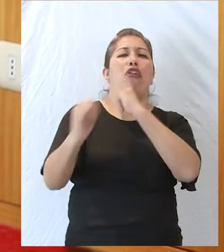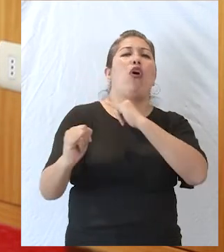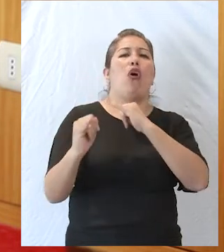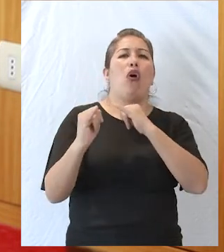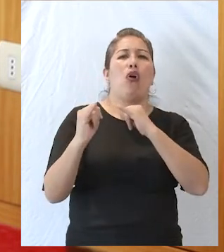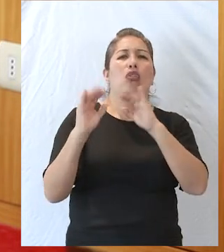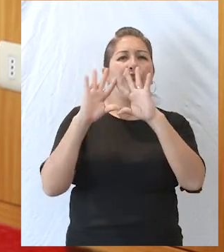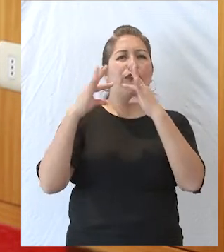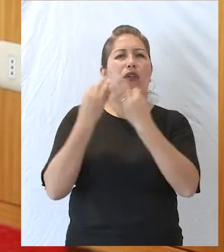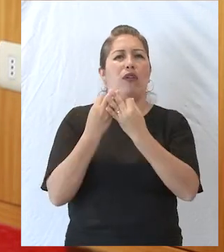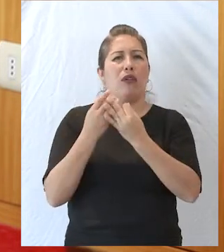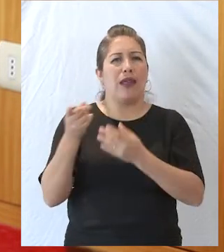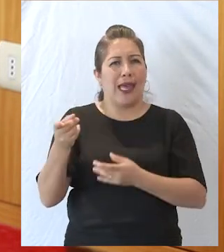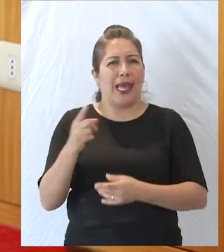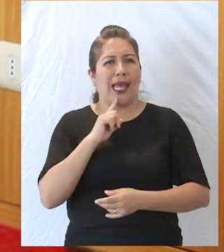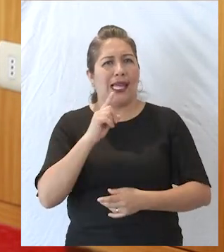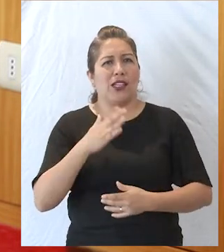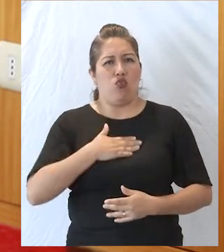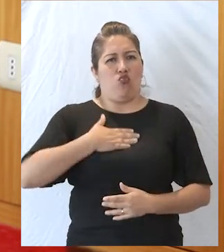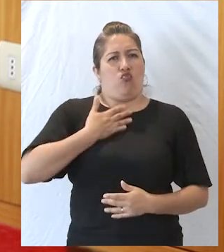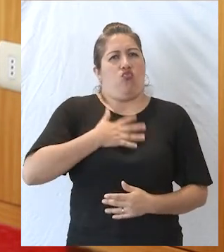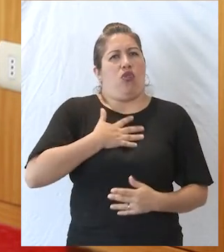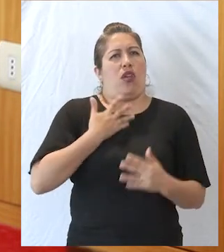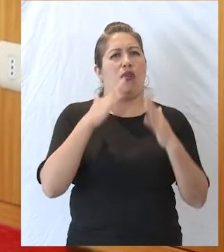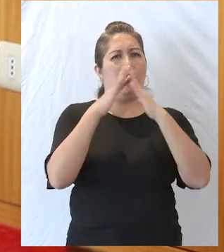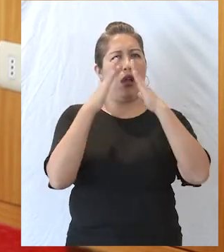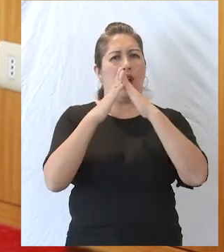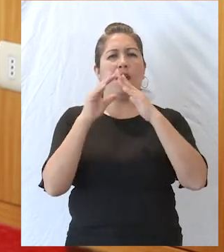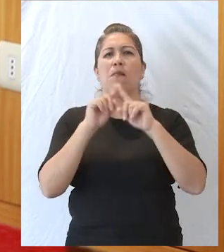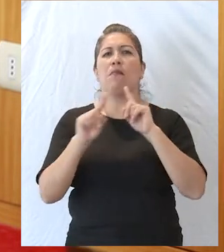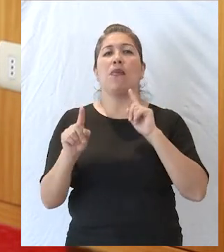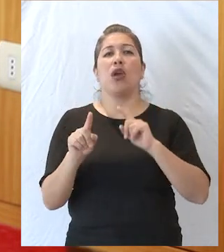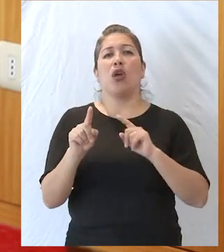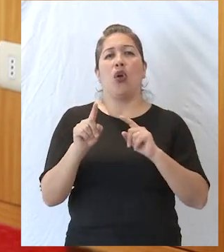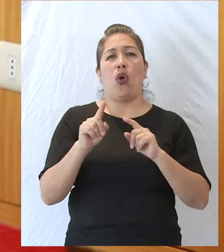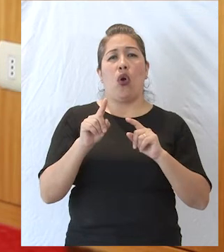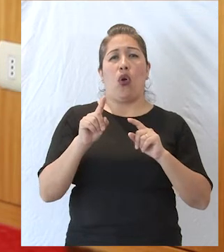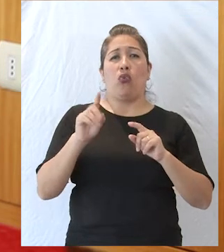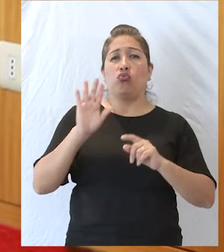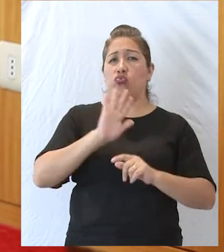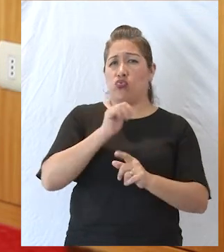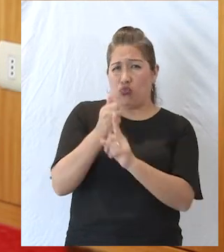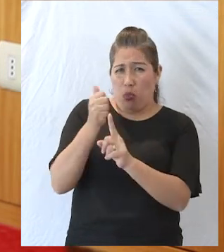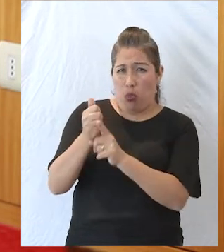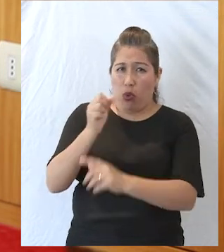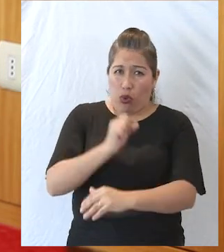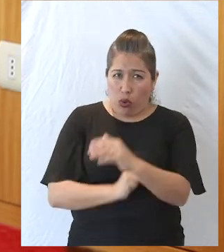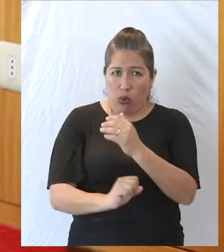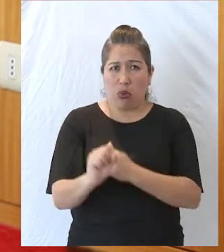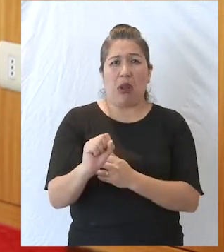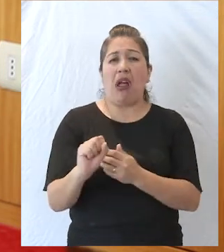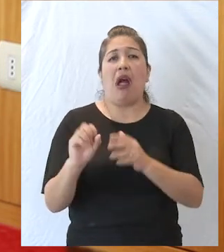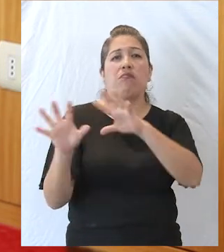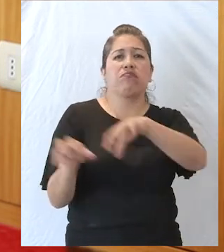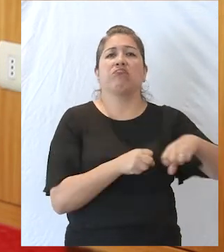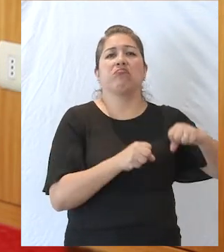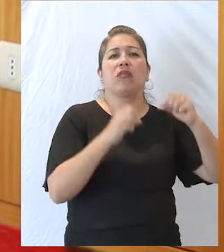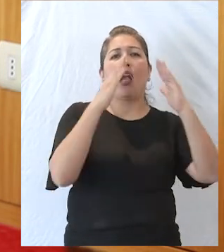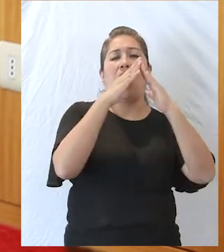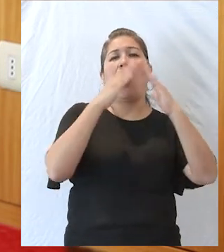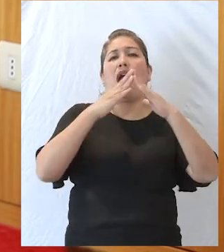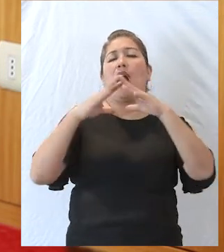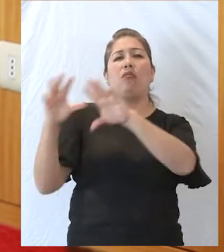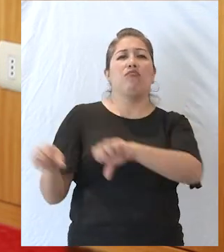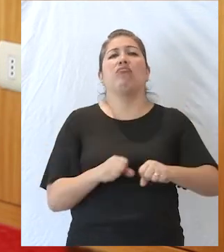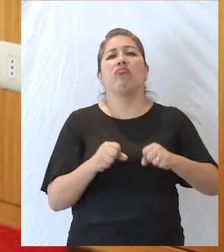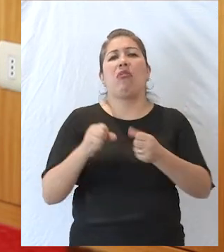una carga, y él, que es el dueño de la propiedad, los hijos, malos hijos, no todos por supuesto, pero le quitan